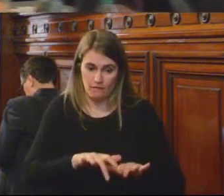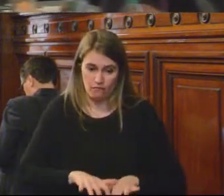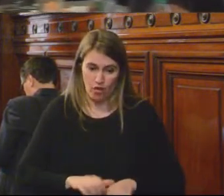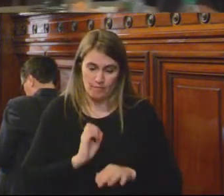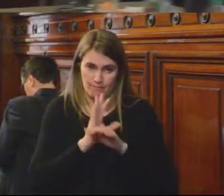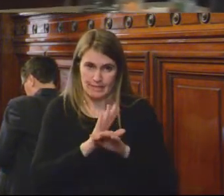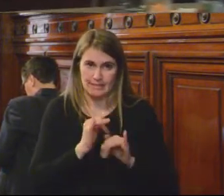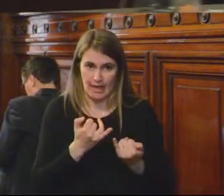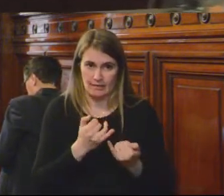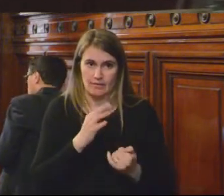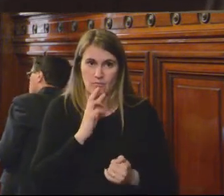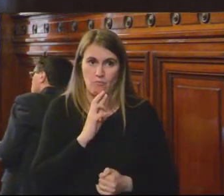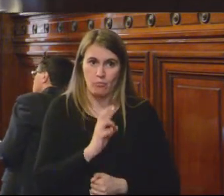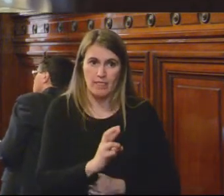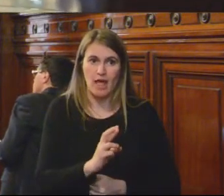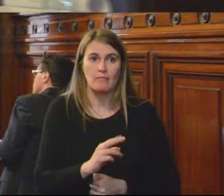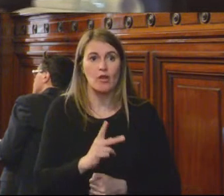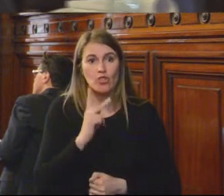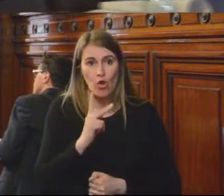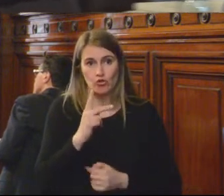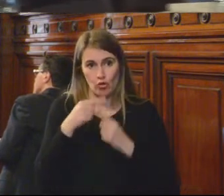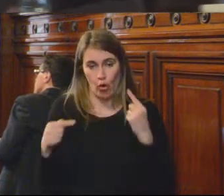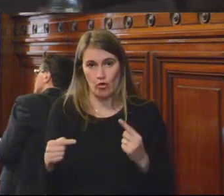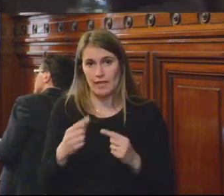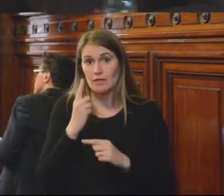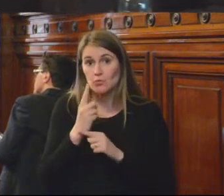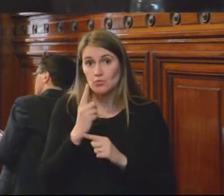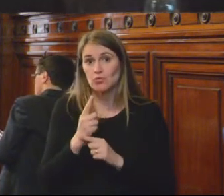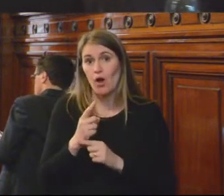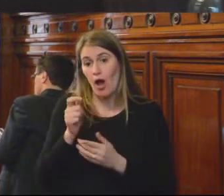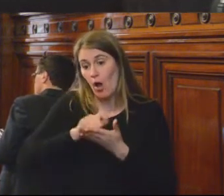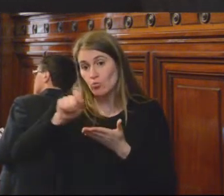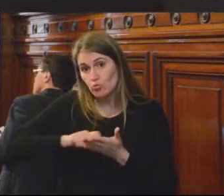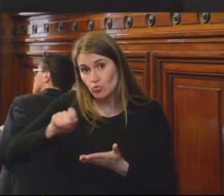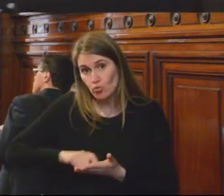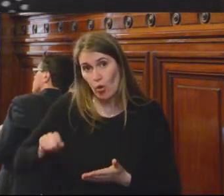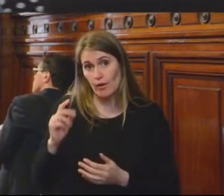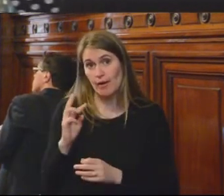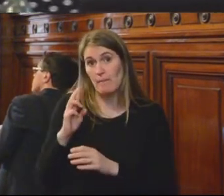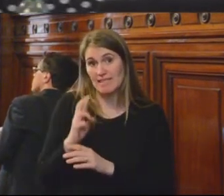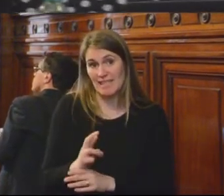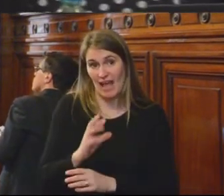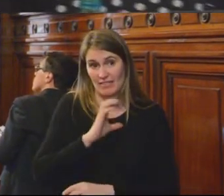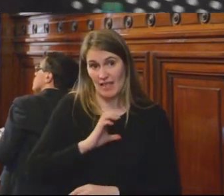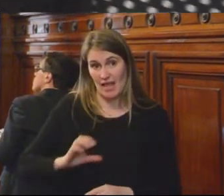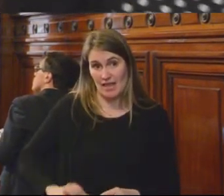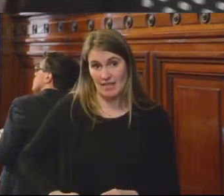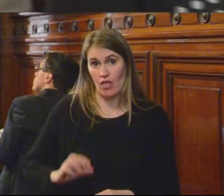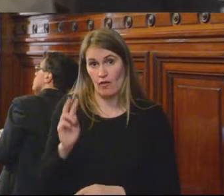quiero aportar dos citas. La primera de ellas tiene que ver con uno de los autores citados por los representantes del Estado venezolano, Juan Carlos